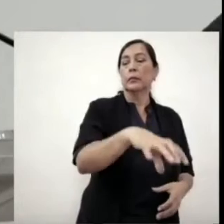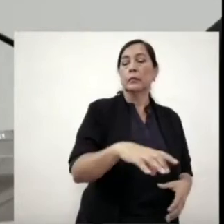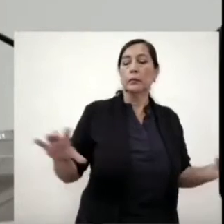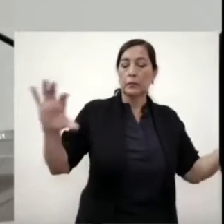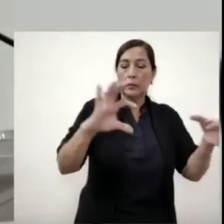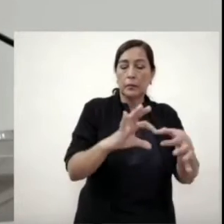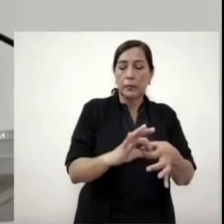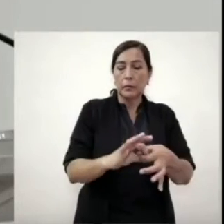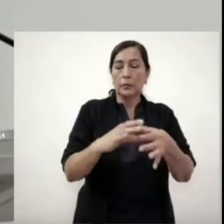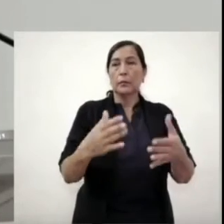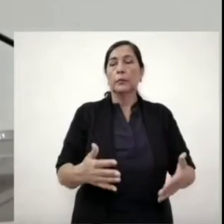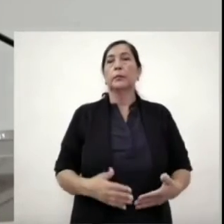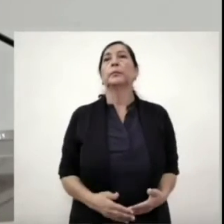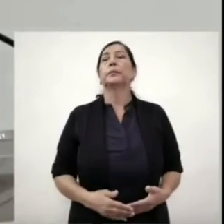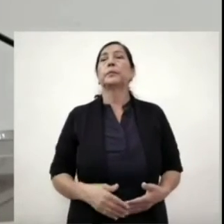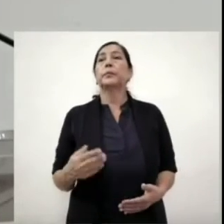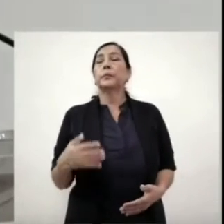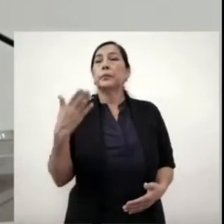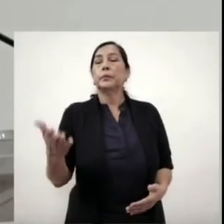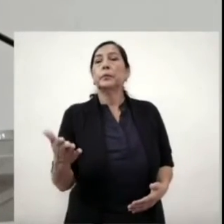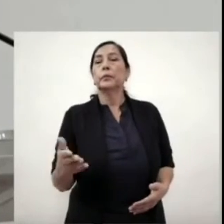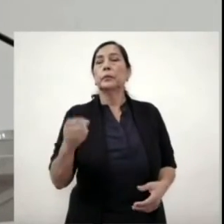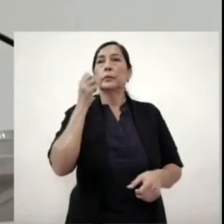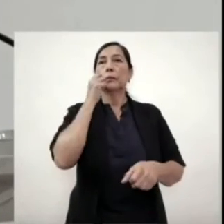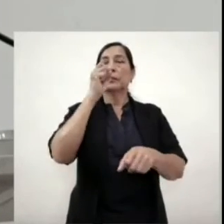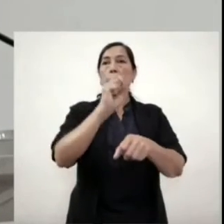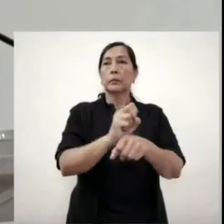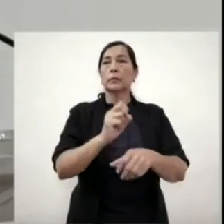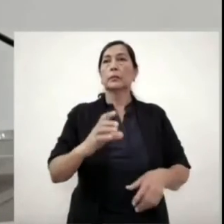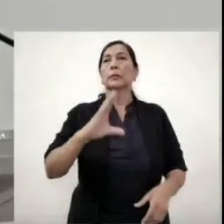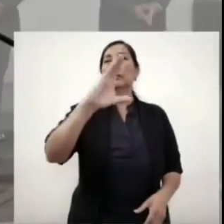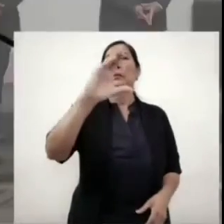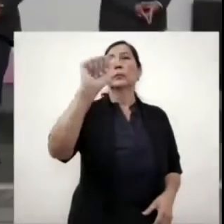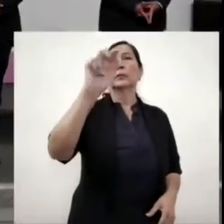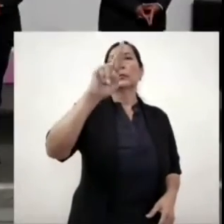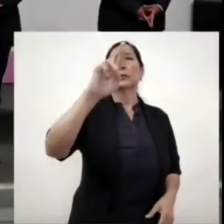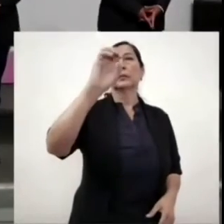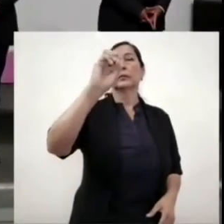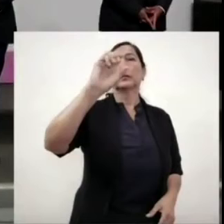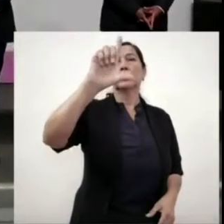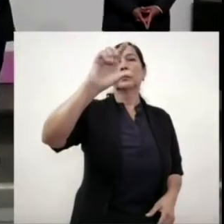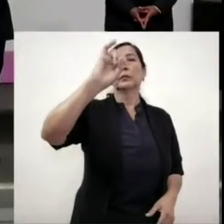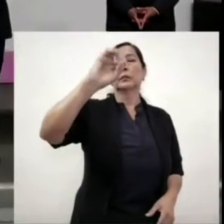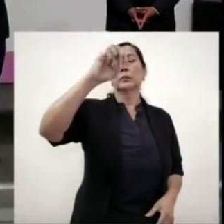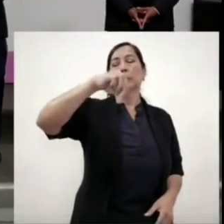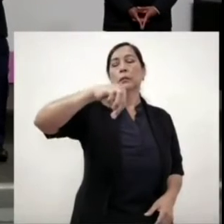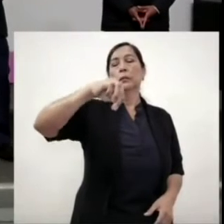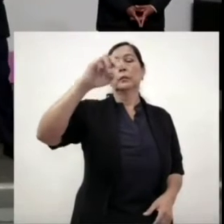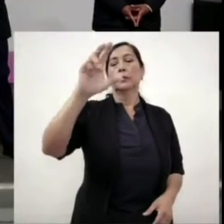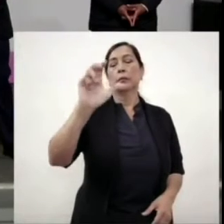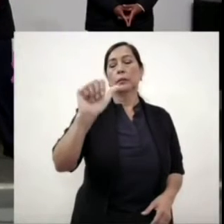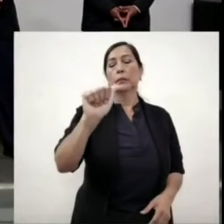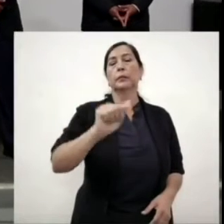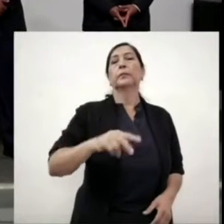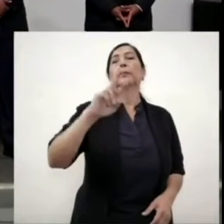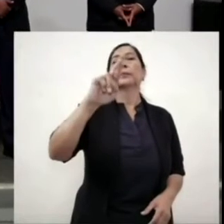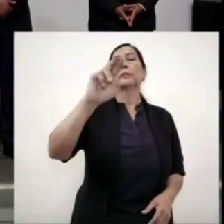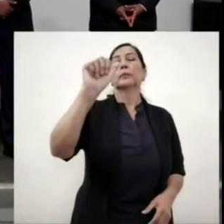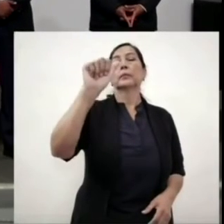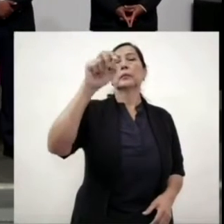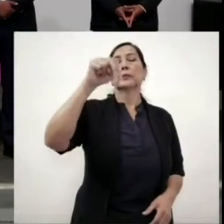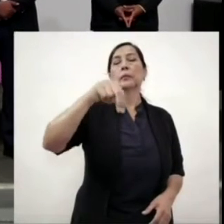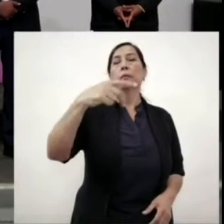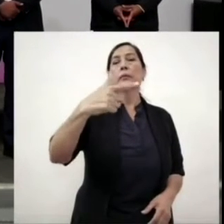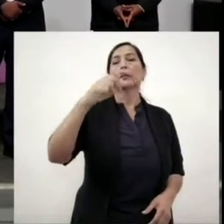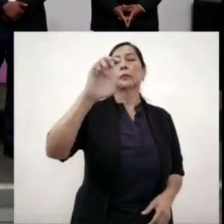a Carolina Rangel, que nos explique este programa de estrategia